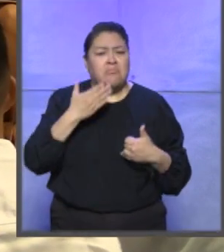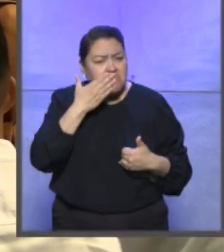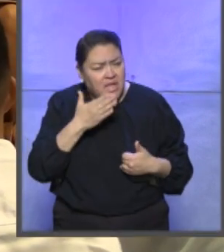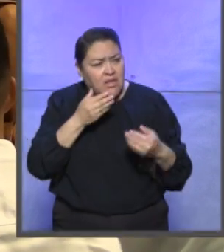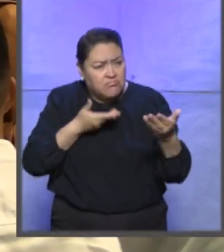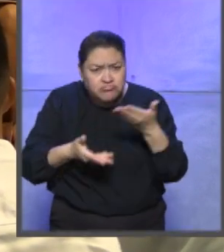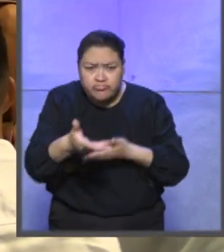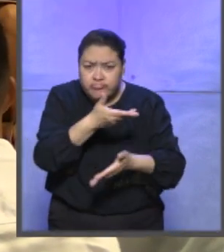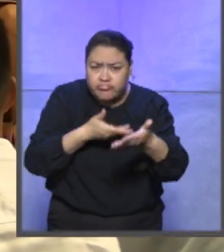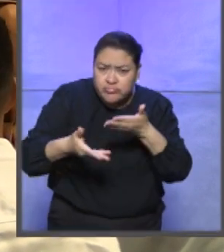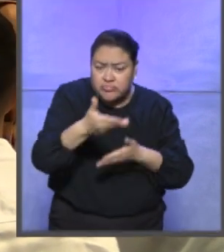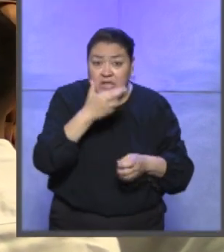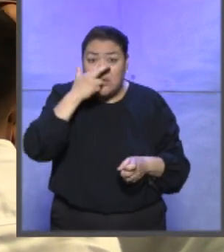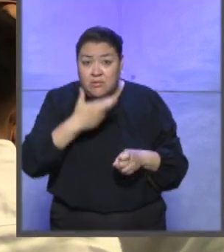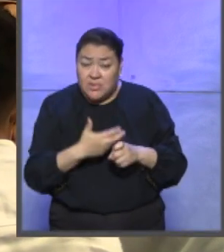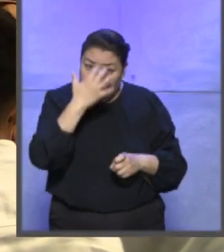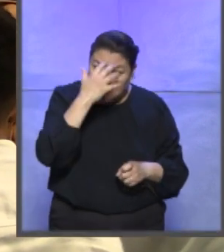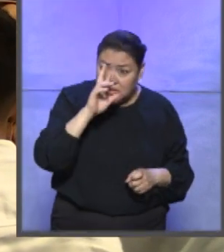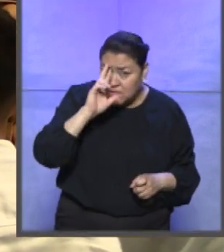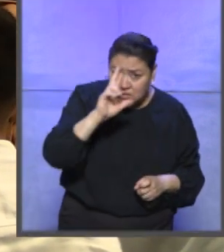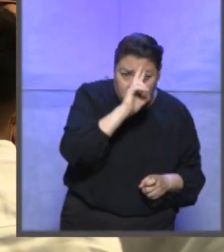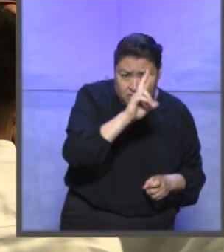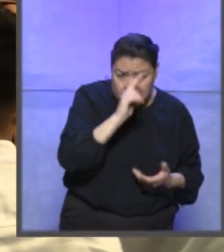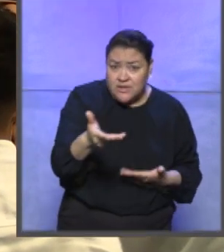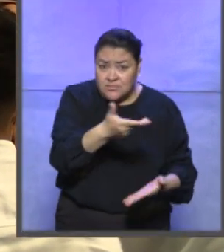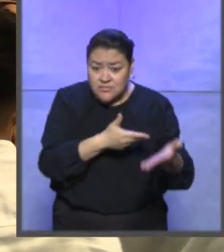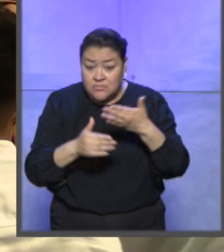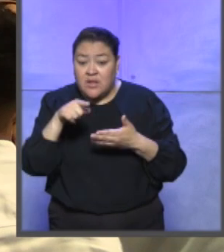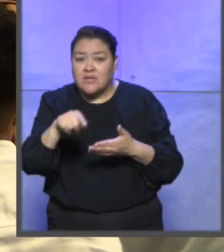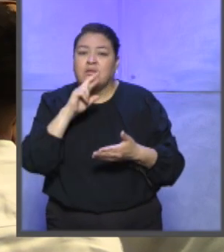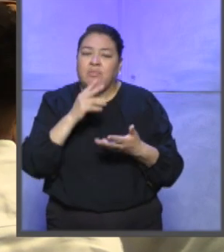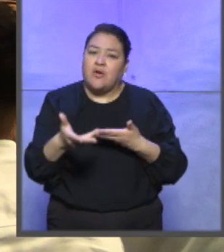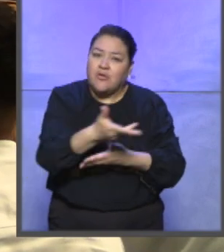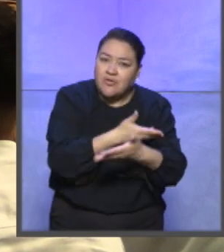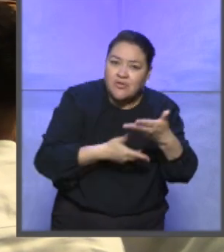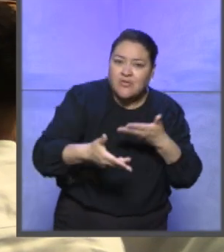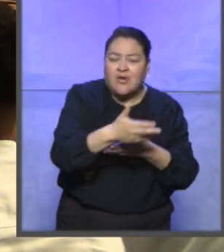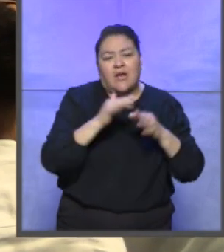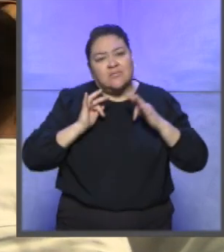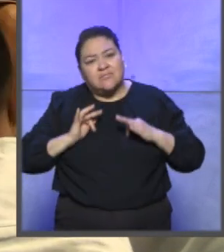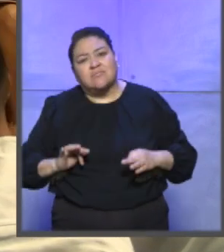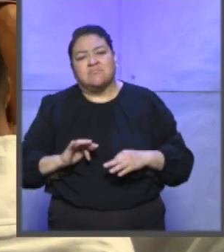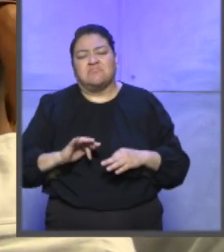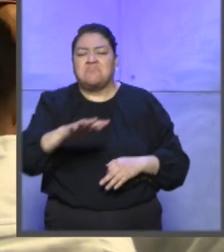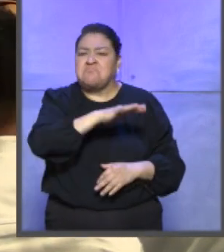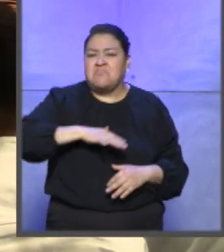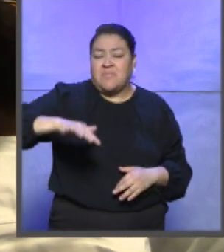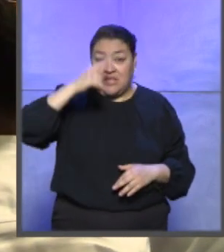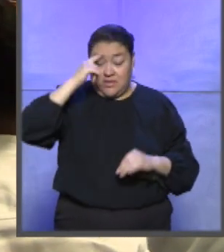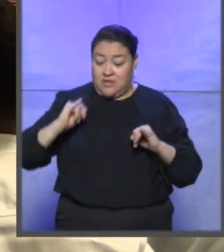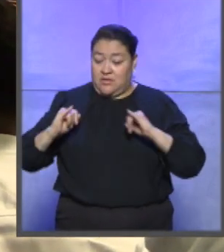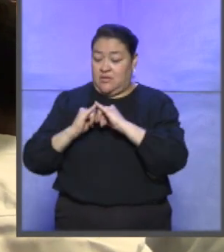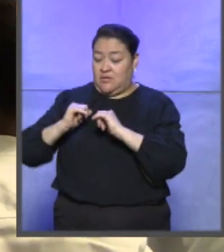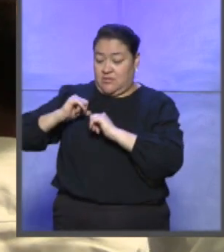debate civilizado. De su ejercicio responsable y respetuoso depende en buena medida la convivencia armónica en una sociedad.